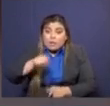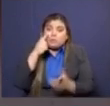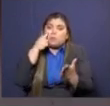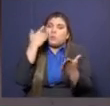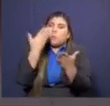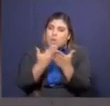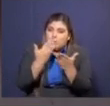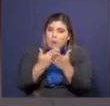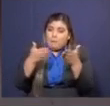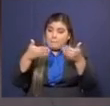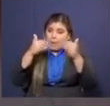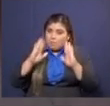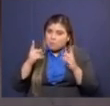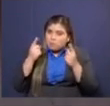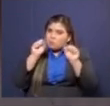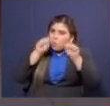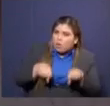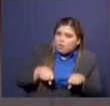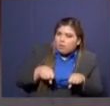saldremos.